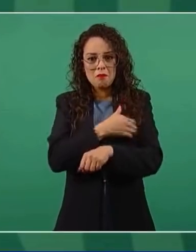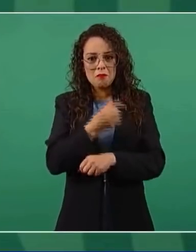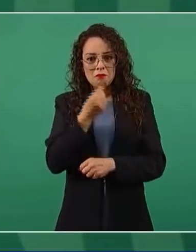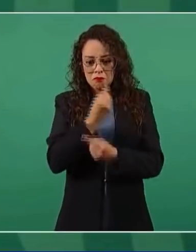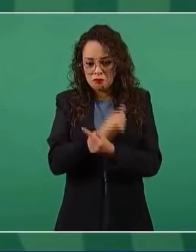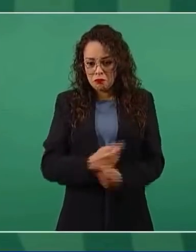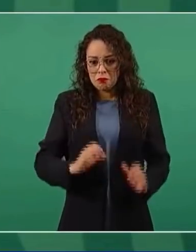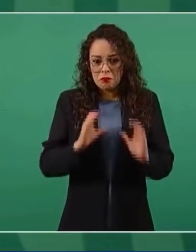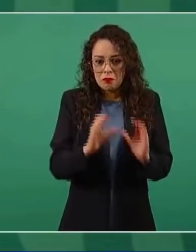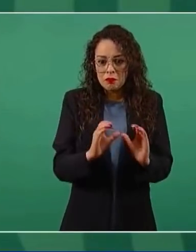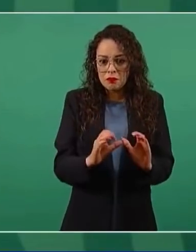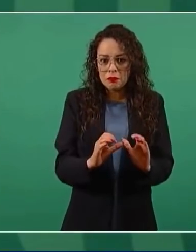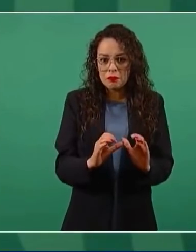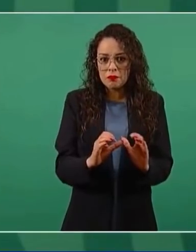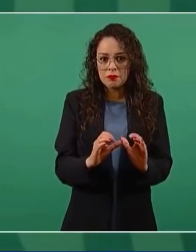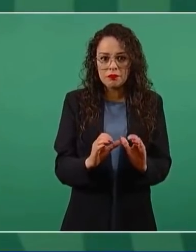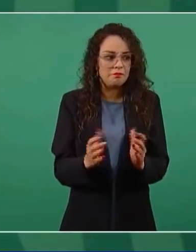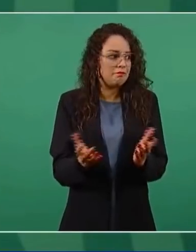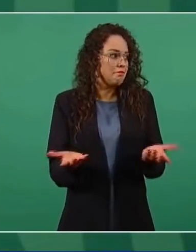mejor